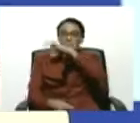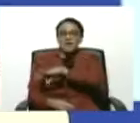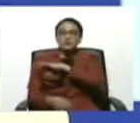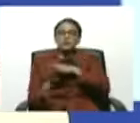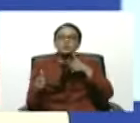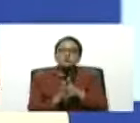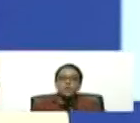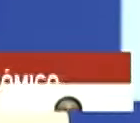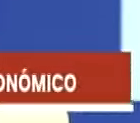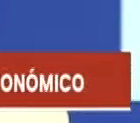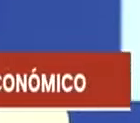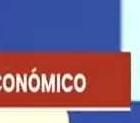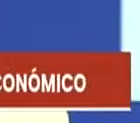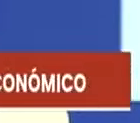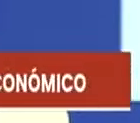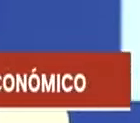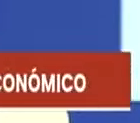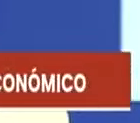y una economía